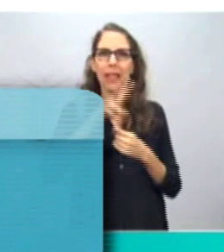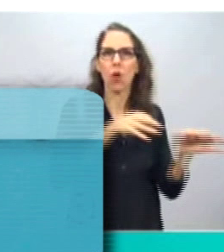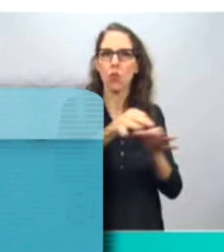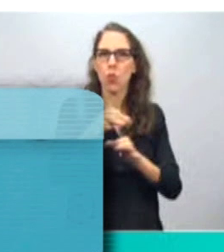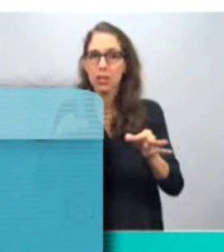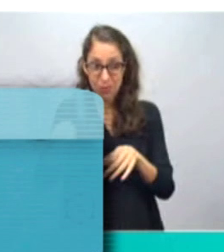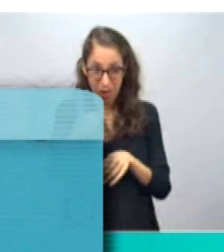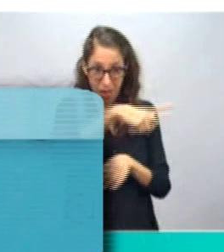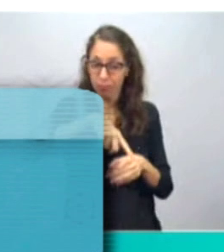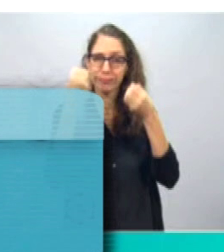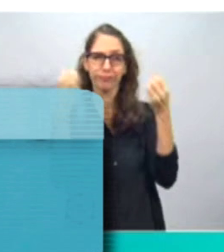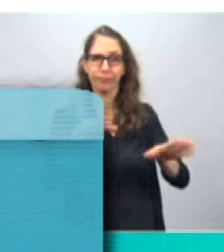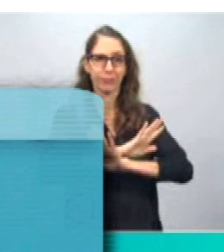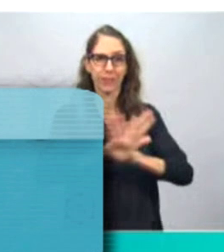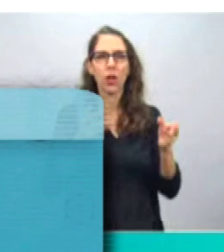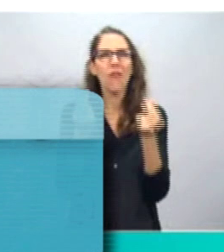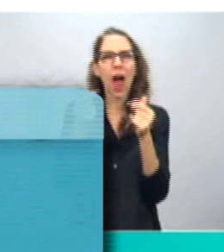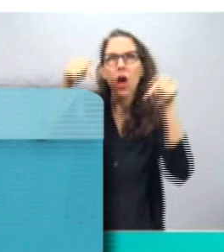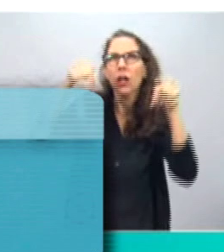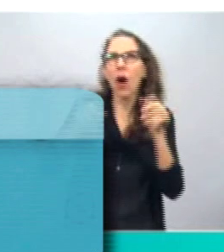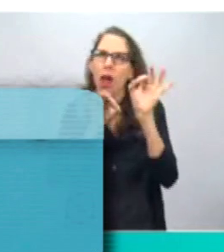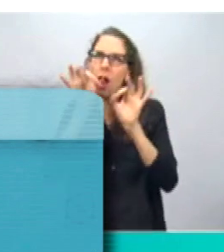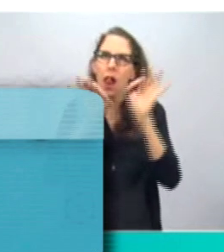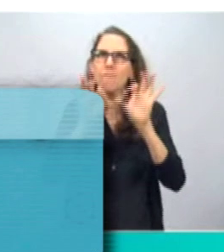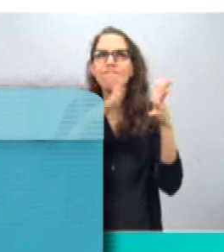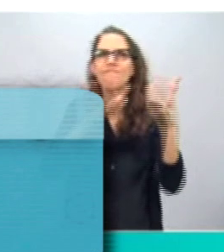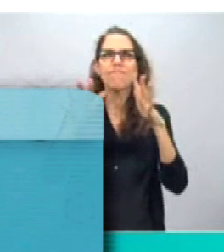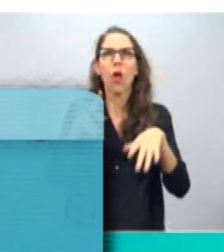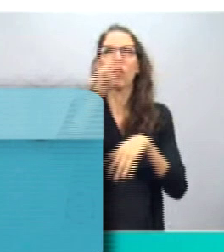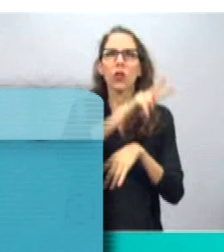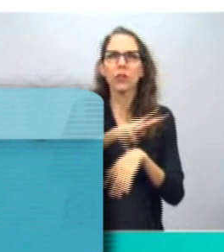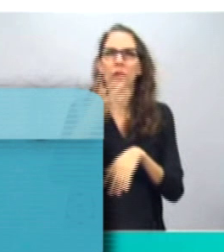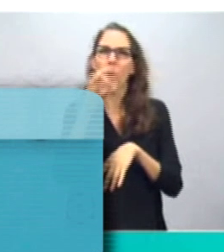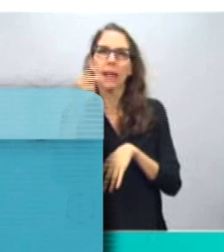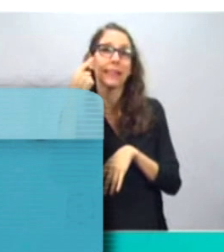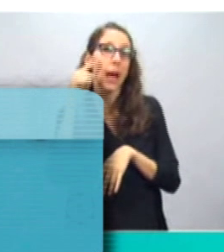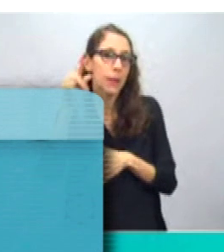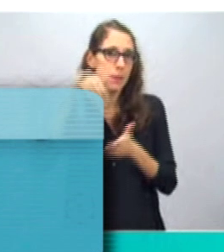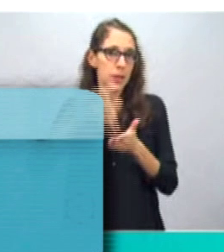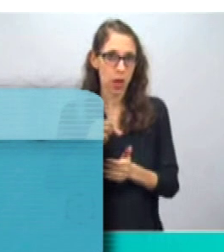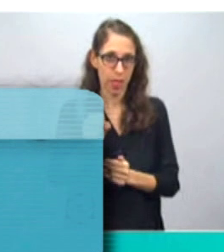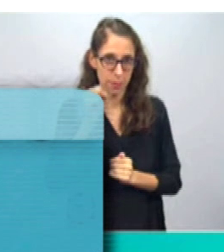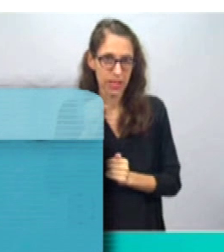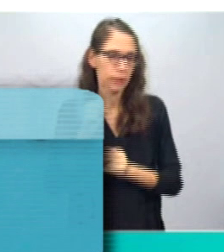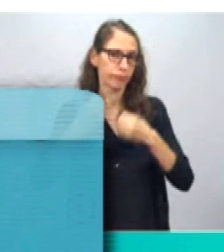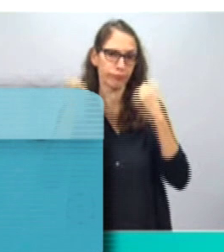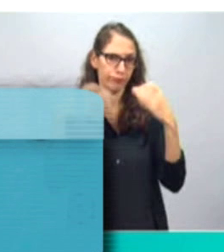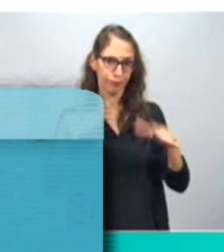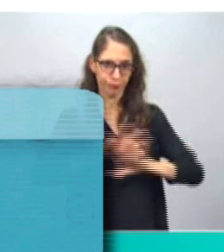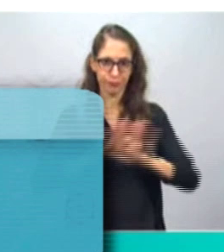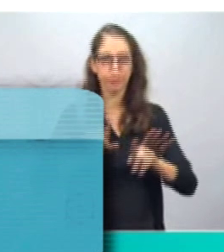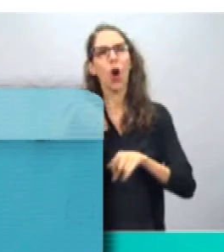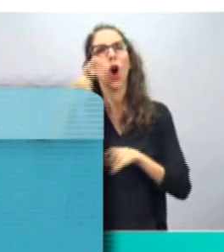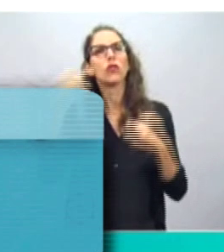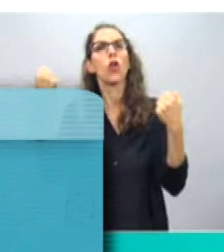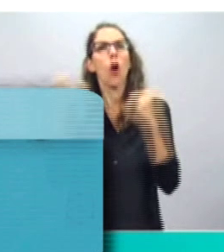Esas son obras que a valores actuales son casi 240 mil millones de pesos. Después, convenios entre la